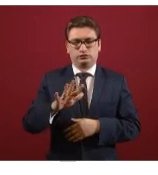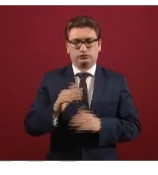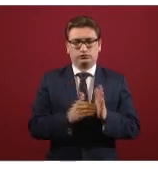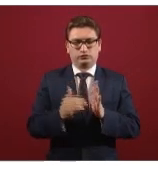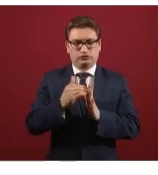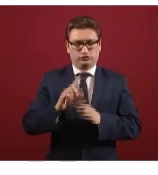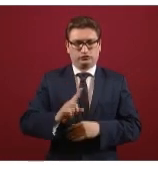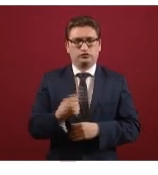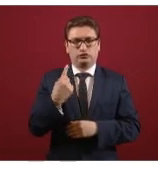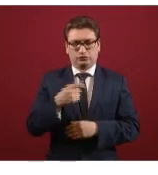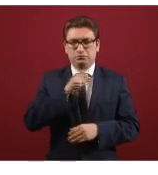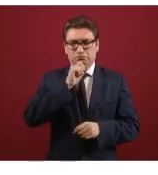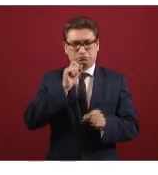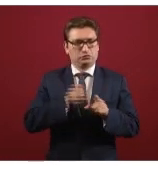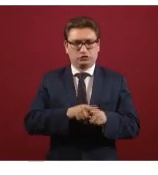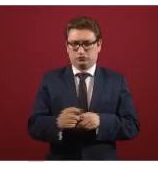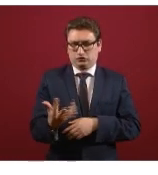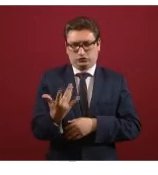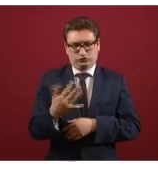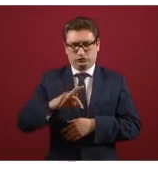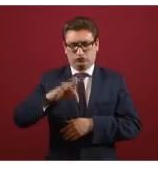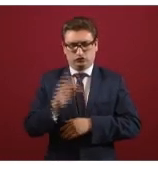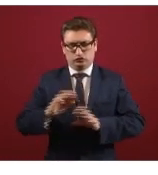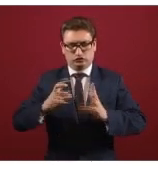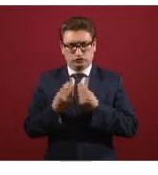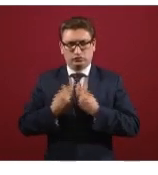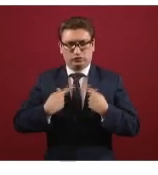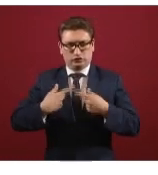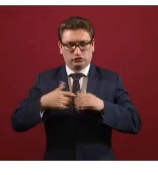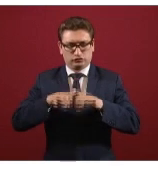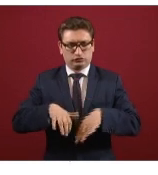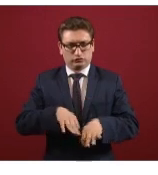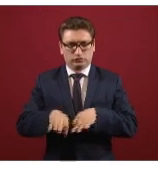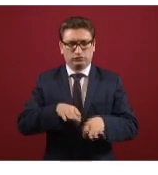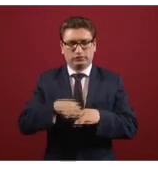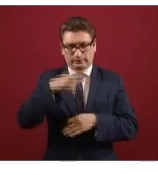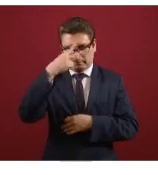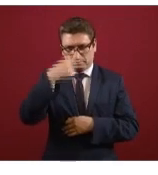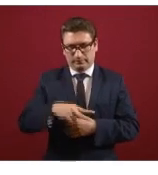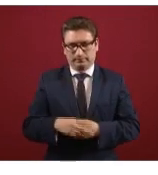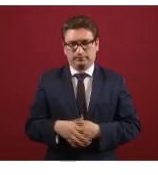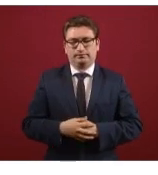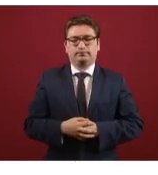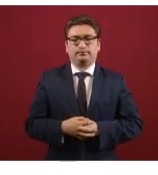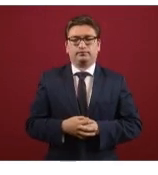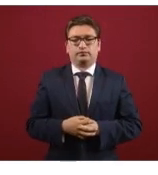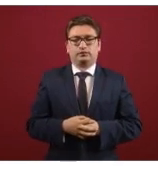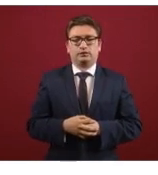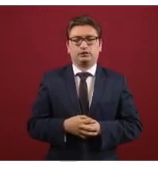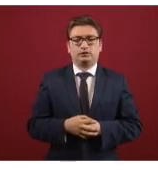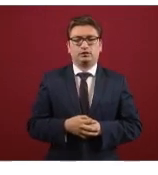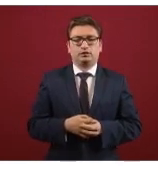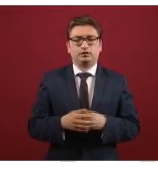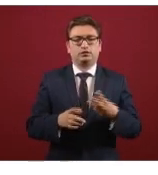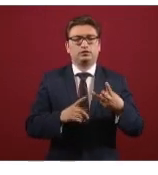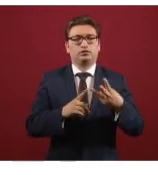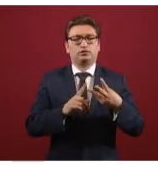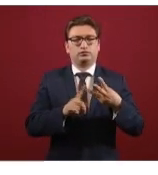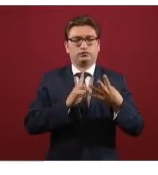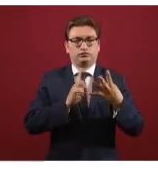también cumpliendo el 50 por ciento de integración nacional como mínimo y el cuarto paquete